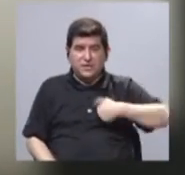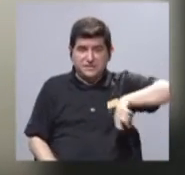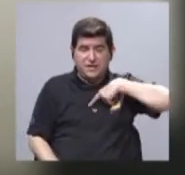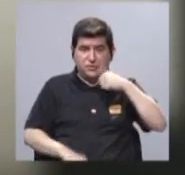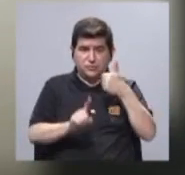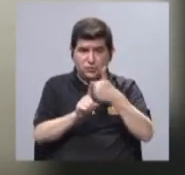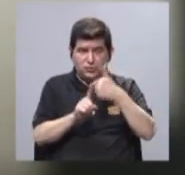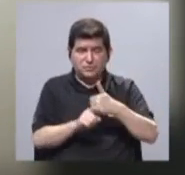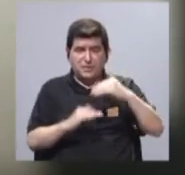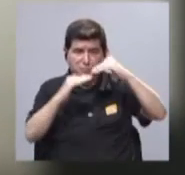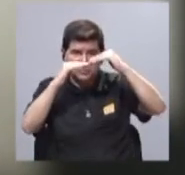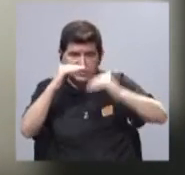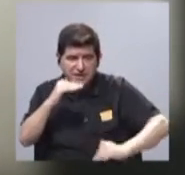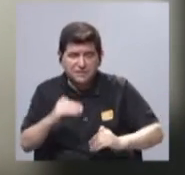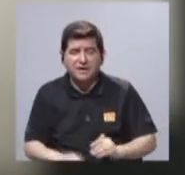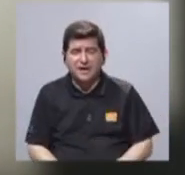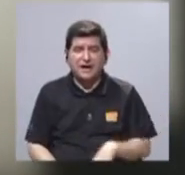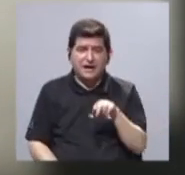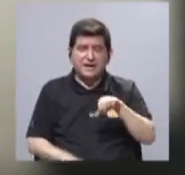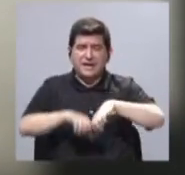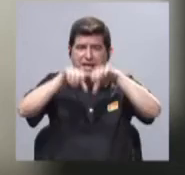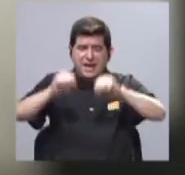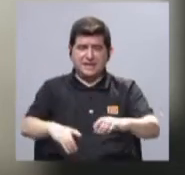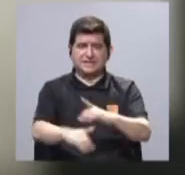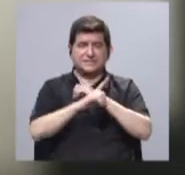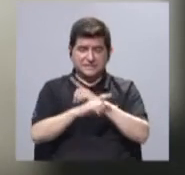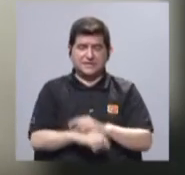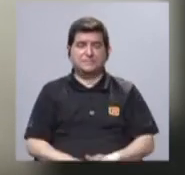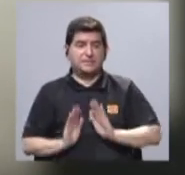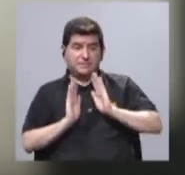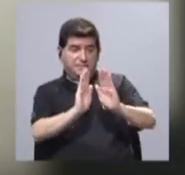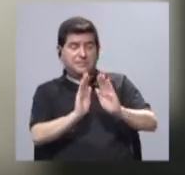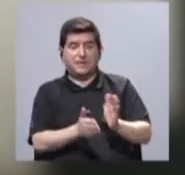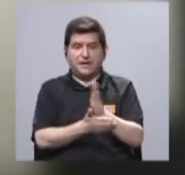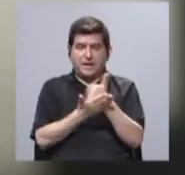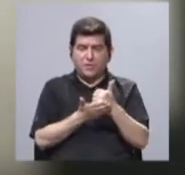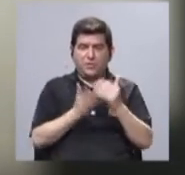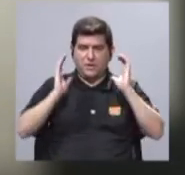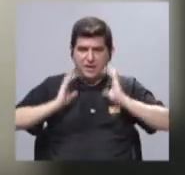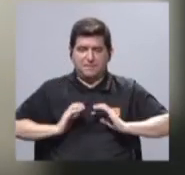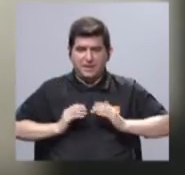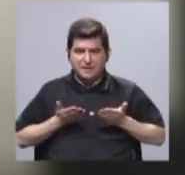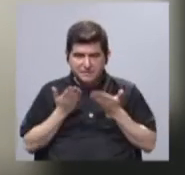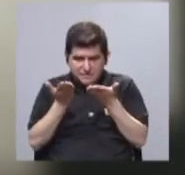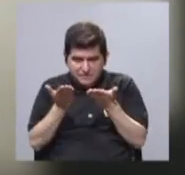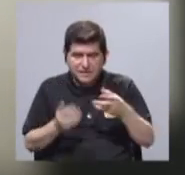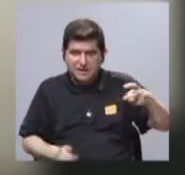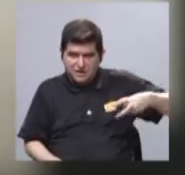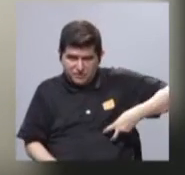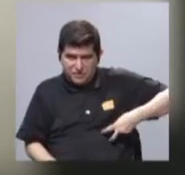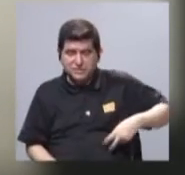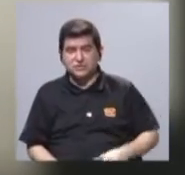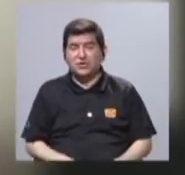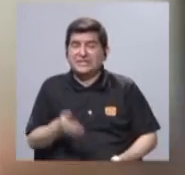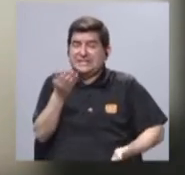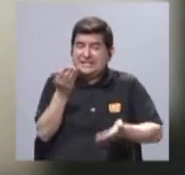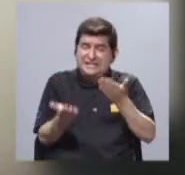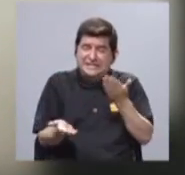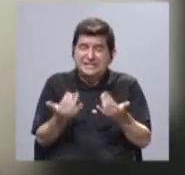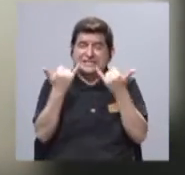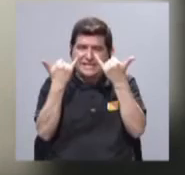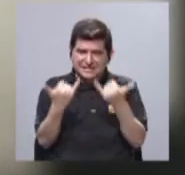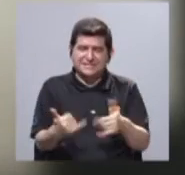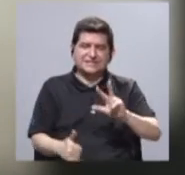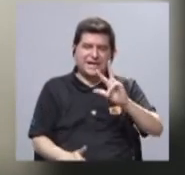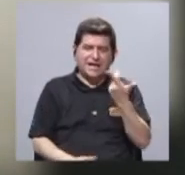pocos grupos de pacientes deprimidos o trasplantados a los que nosotros mismos los inmunodeprimidos para que nos rechacen